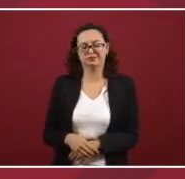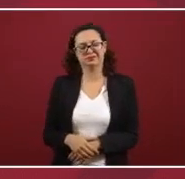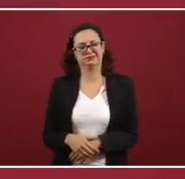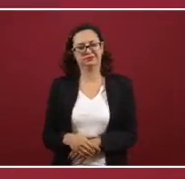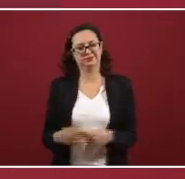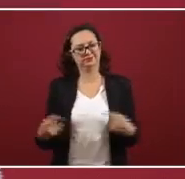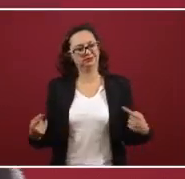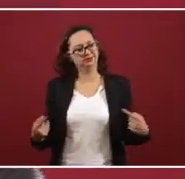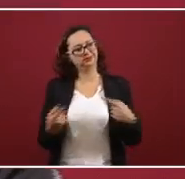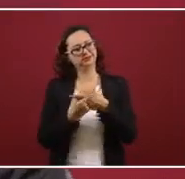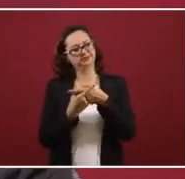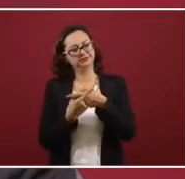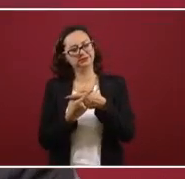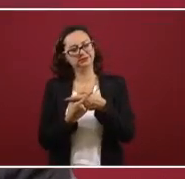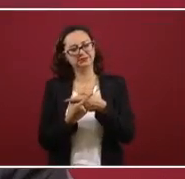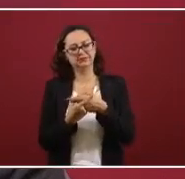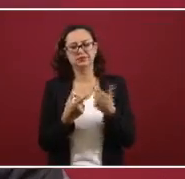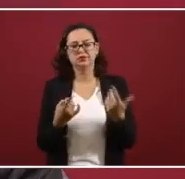Lo único